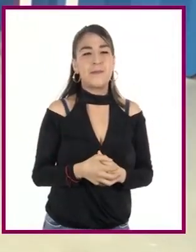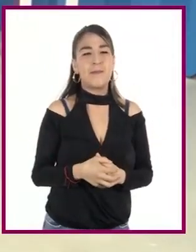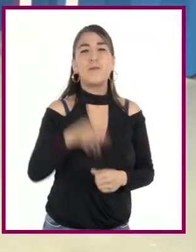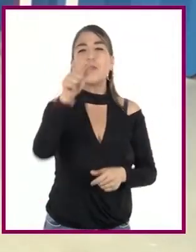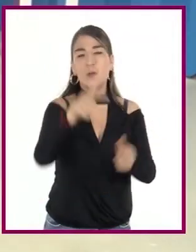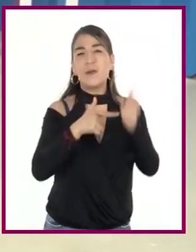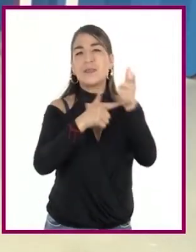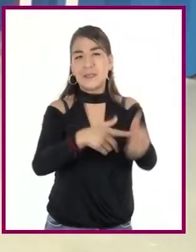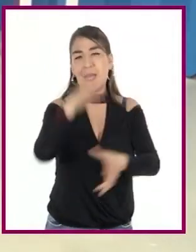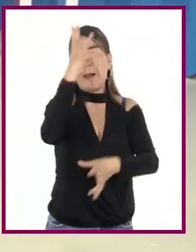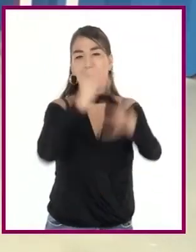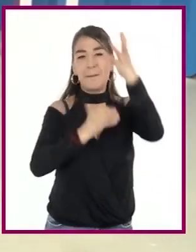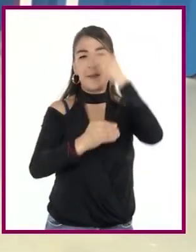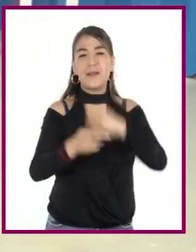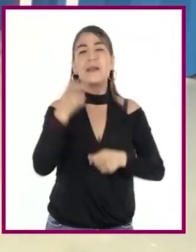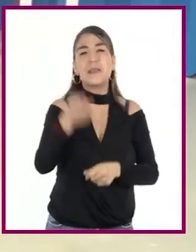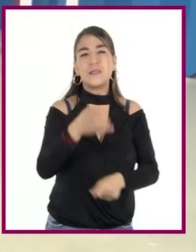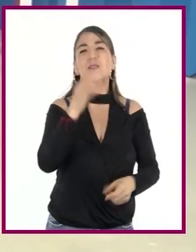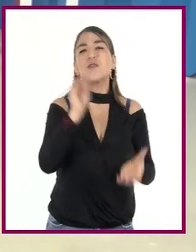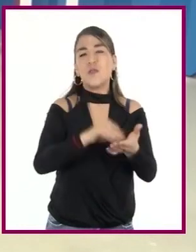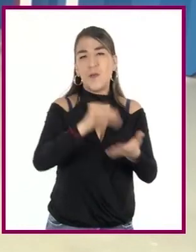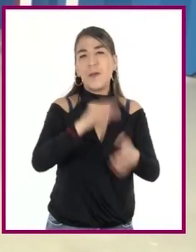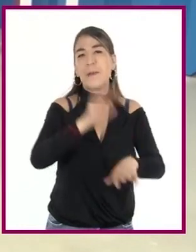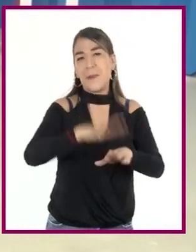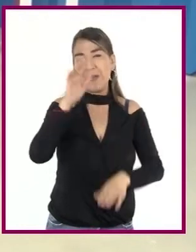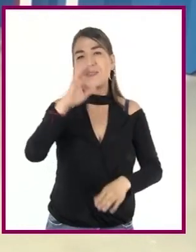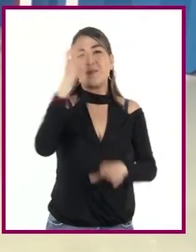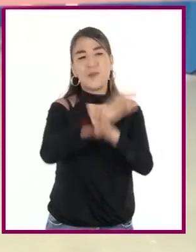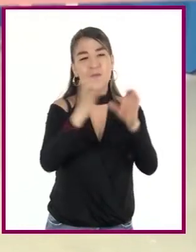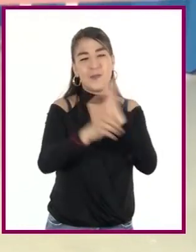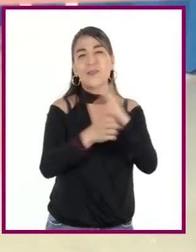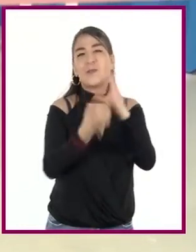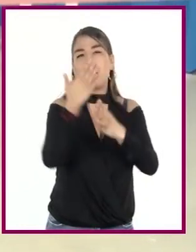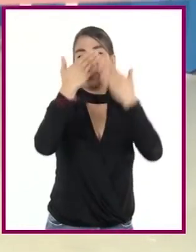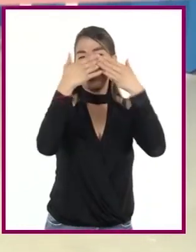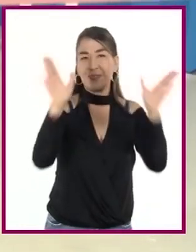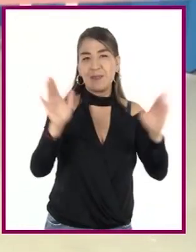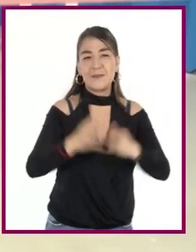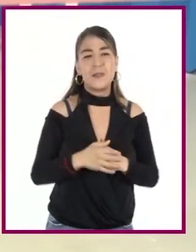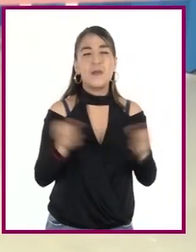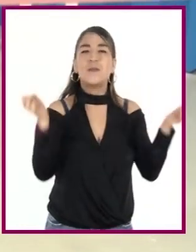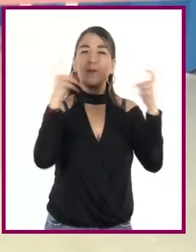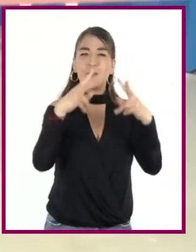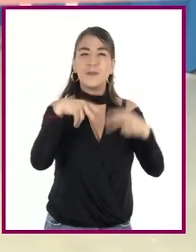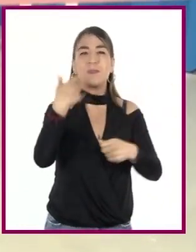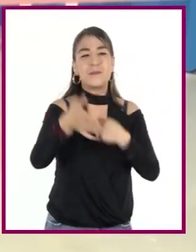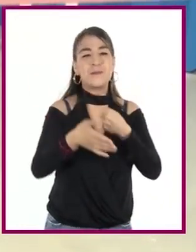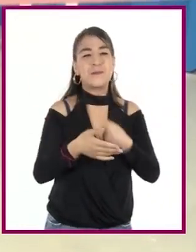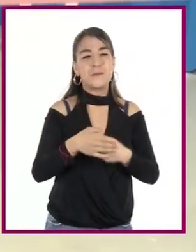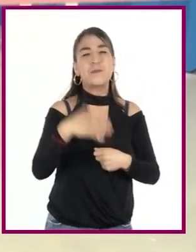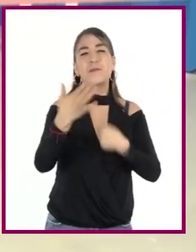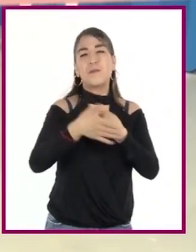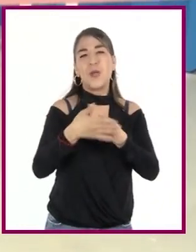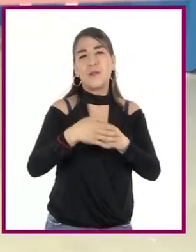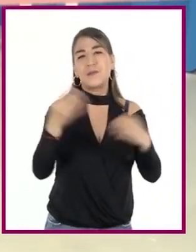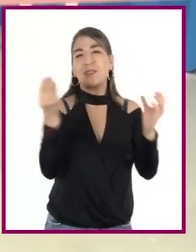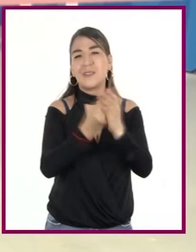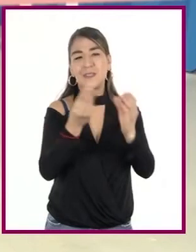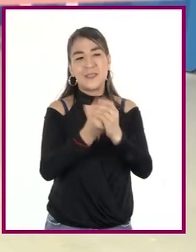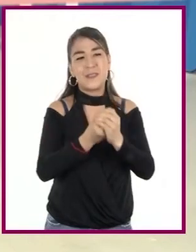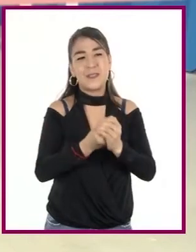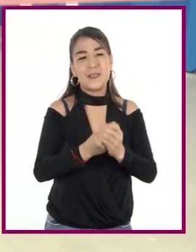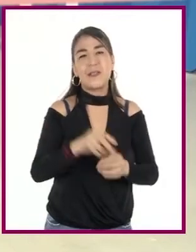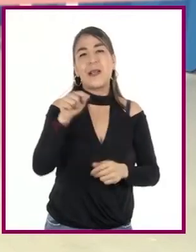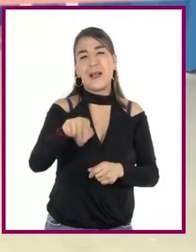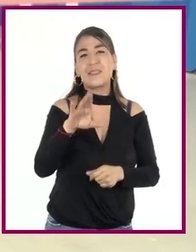Sigan aprendiendo, ya que aún queda mucho por explorar y descubrir. Nos vemos en una próxima sesión de